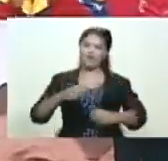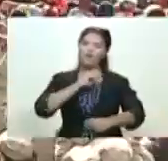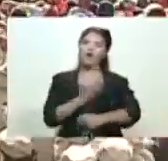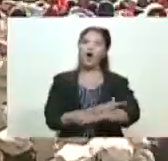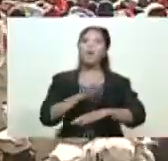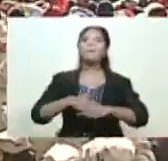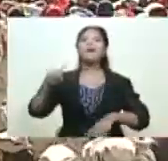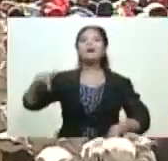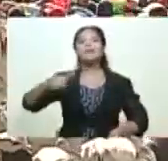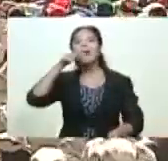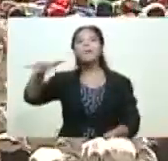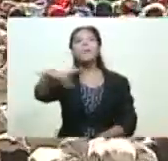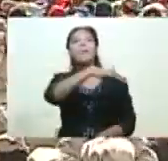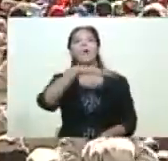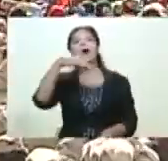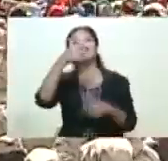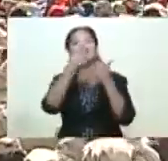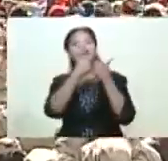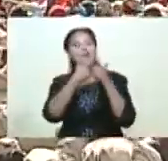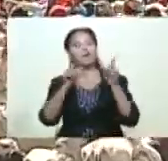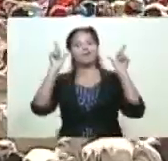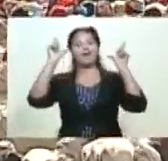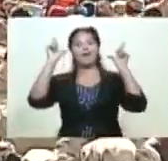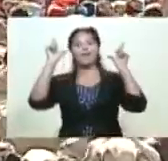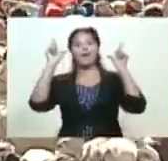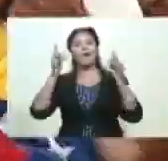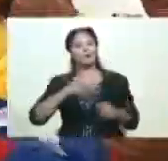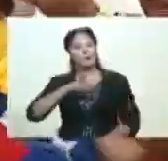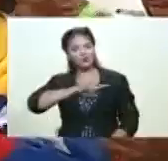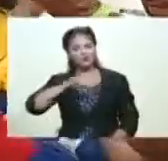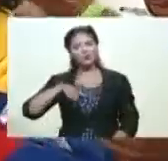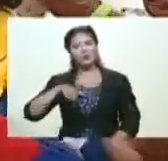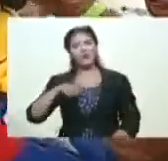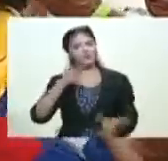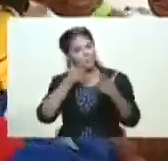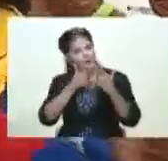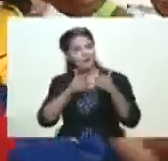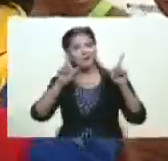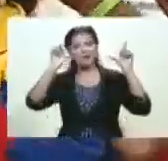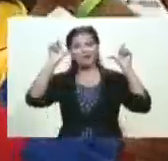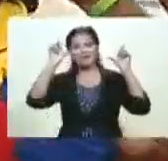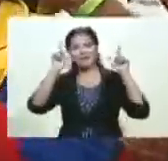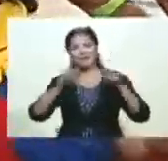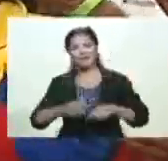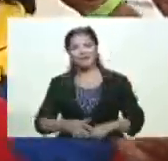porque somos el pueblo de los libertadores. Somos el pueblo de la libertad.